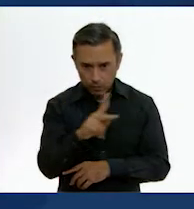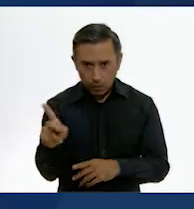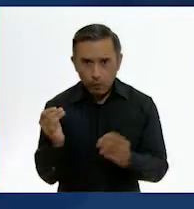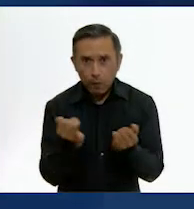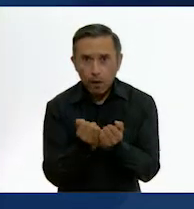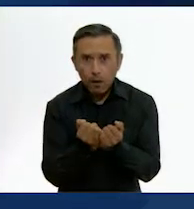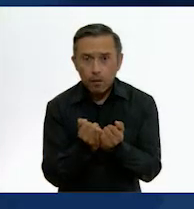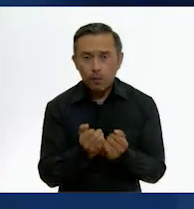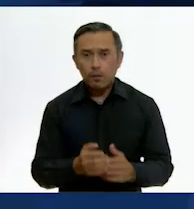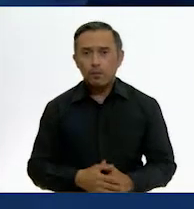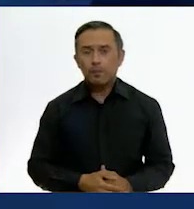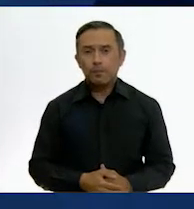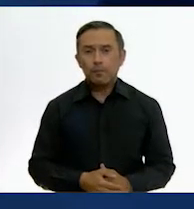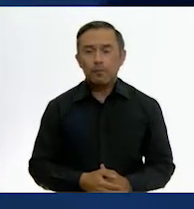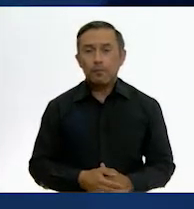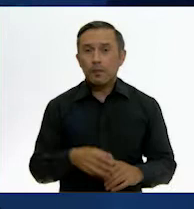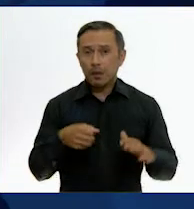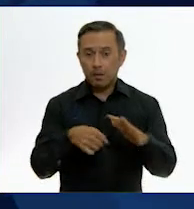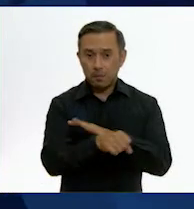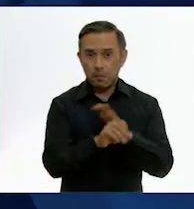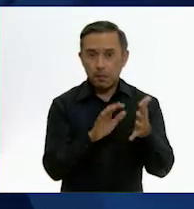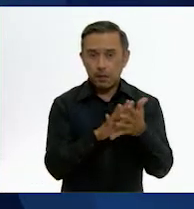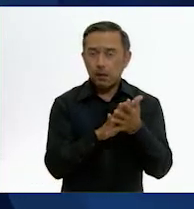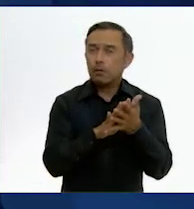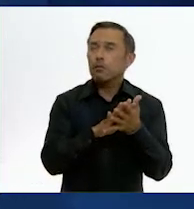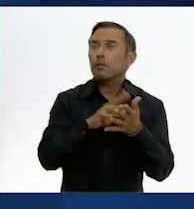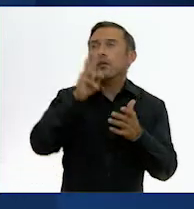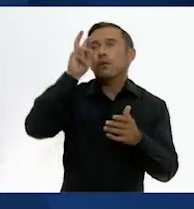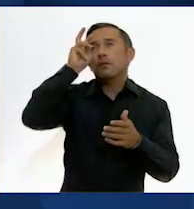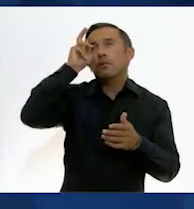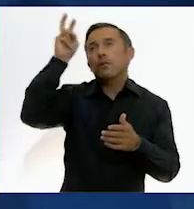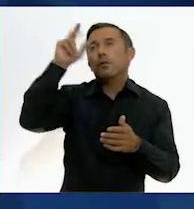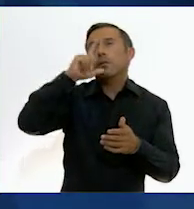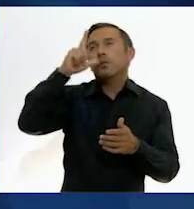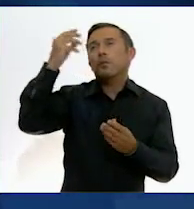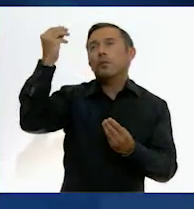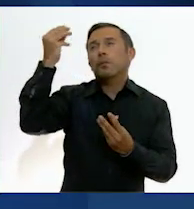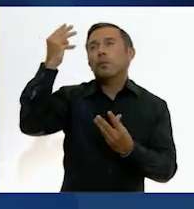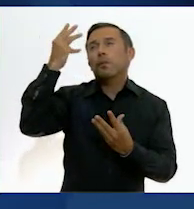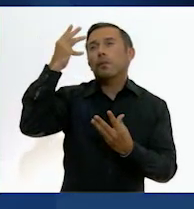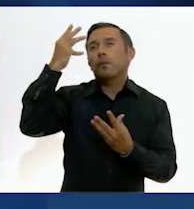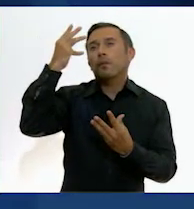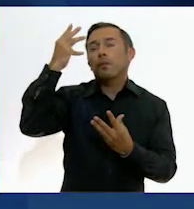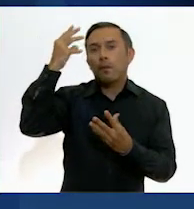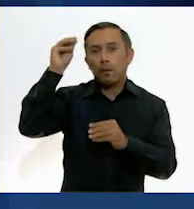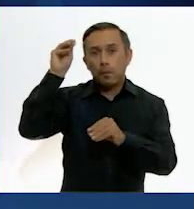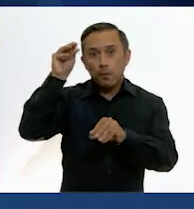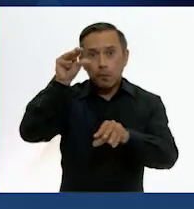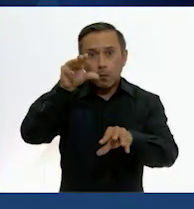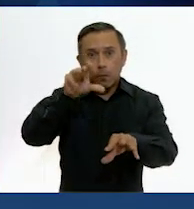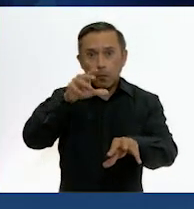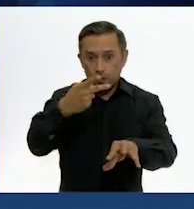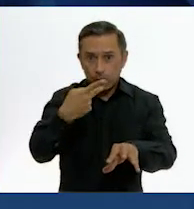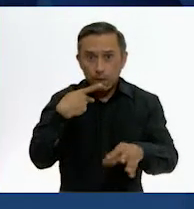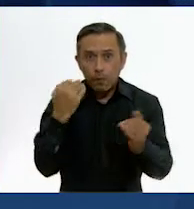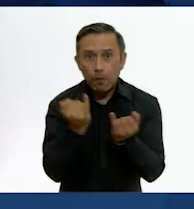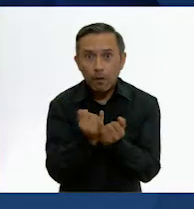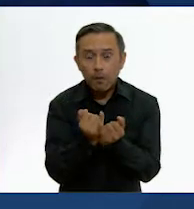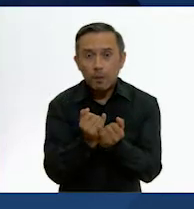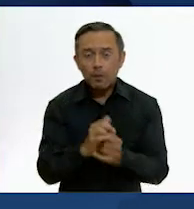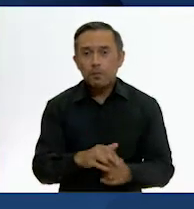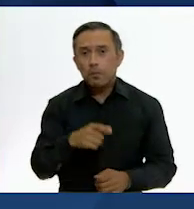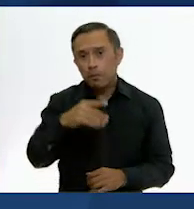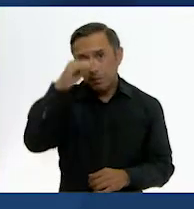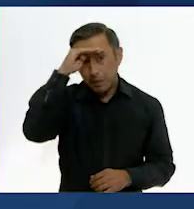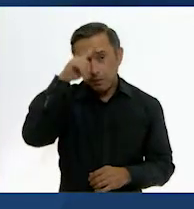cuando el preso piensa en la luz es la misma que te ilumina has pensado de qué color es el